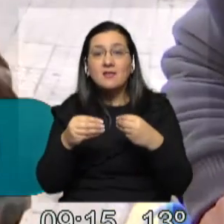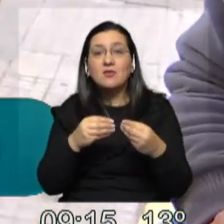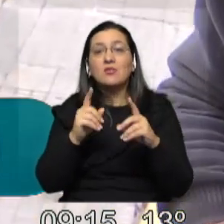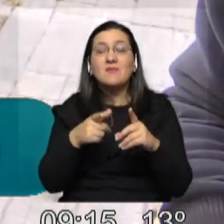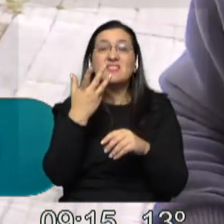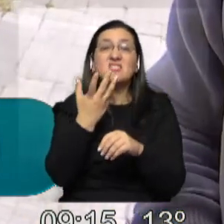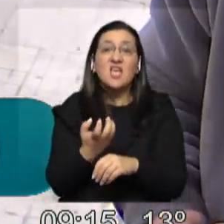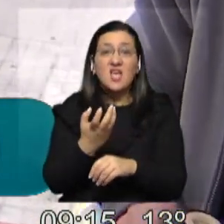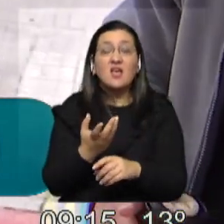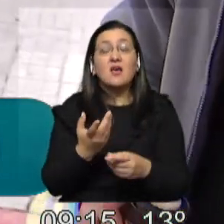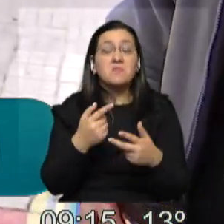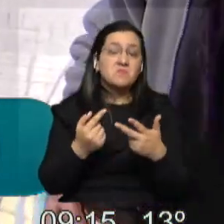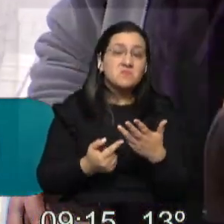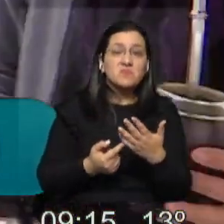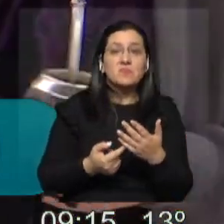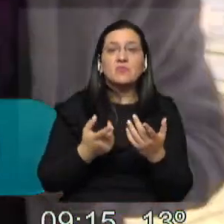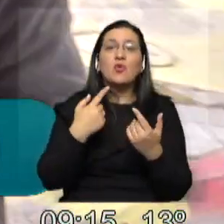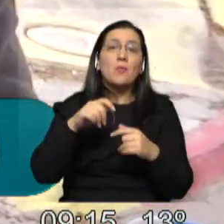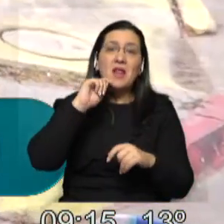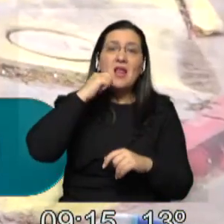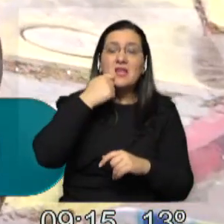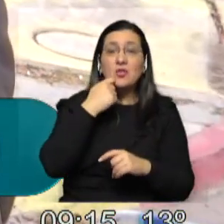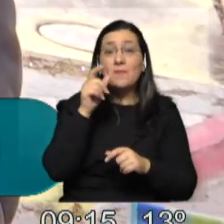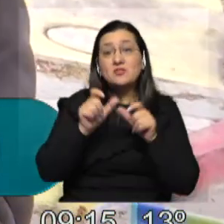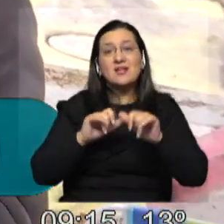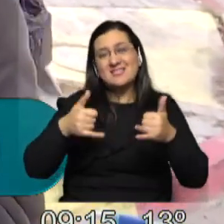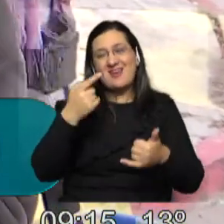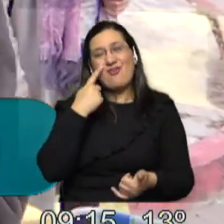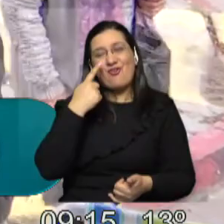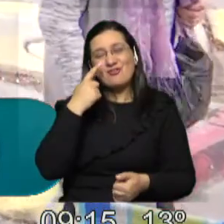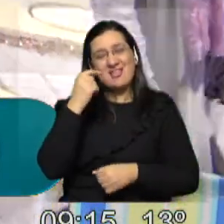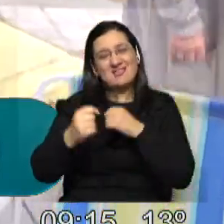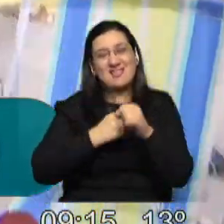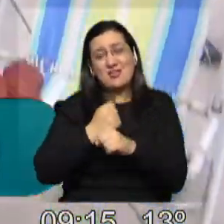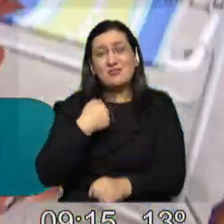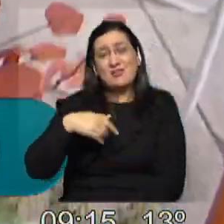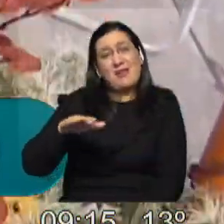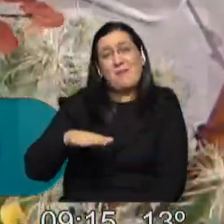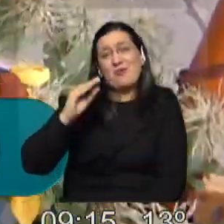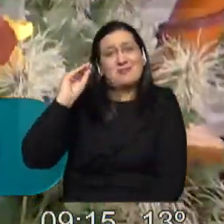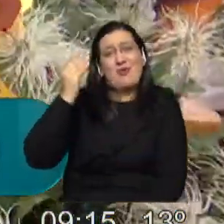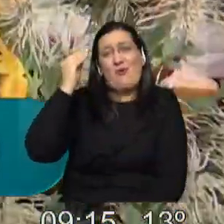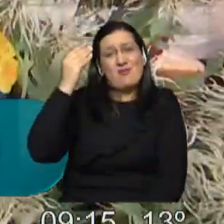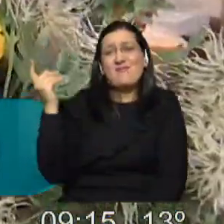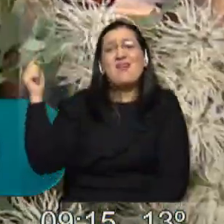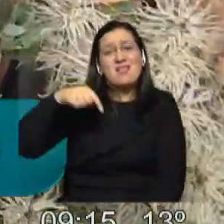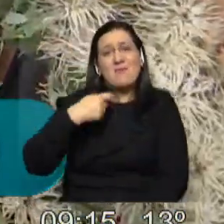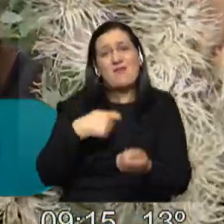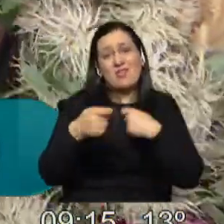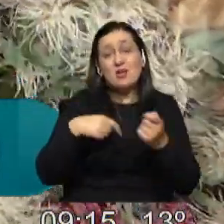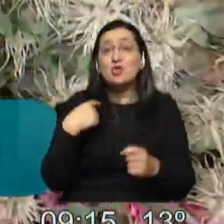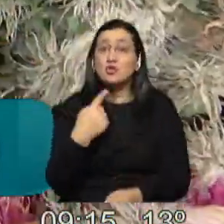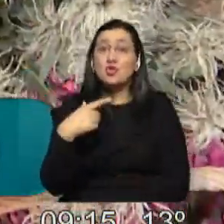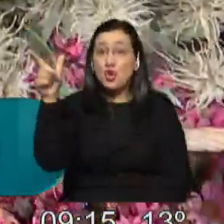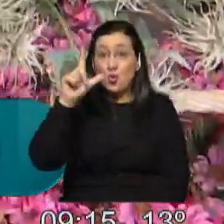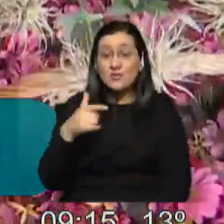flores secas. Sí, todo para decoración, o gente que ya nos conoce hace años acá, de que éramos chiquilines que venimos. Claro, sí. Nosotros los lunes tenemos